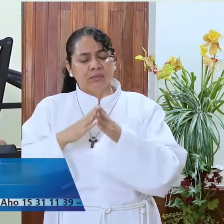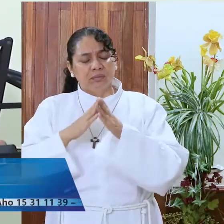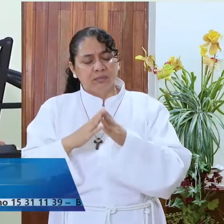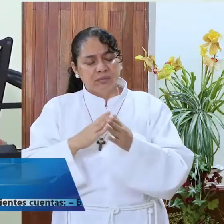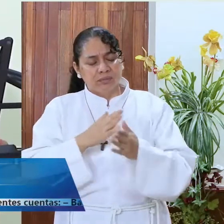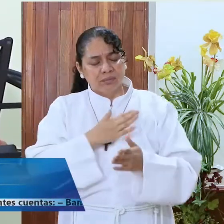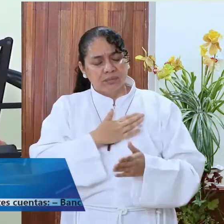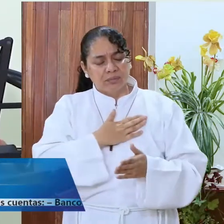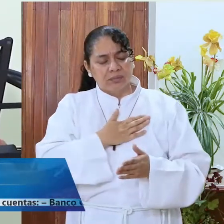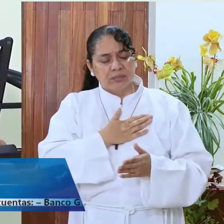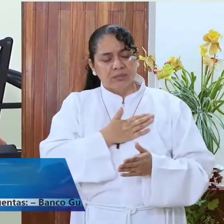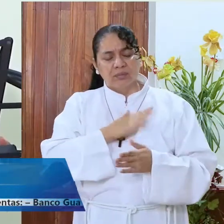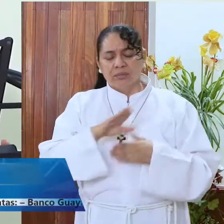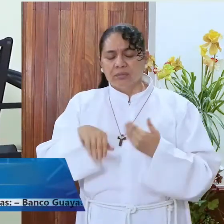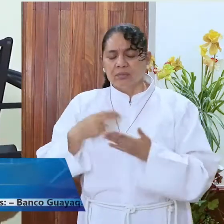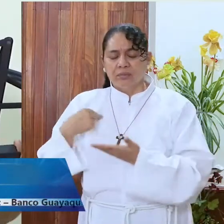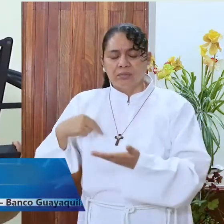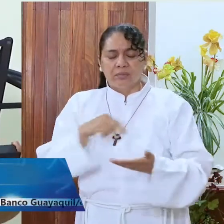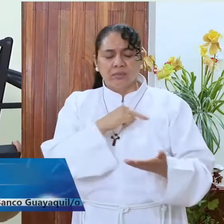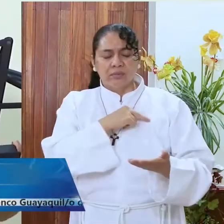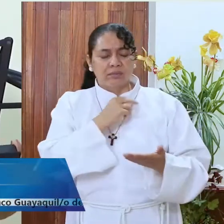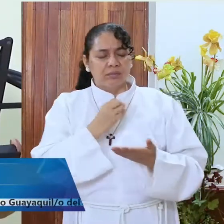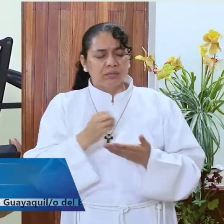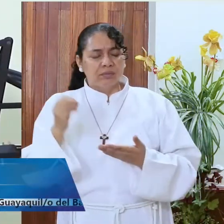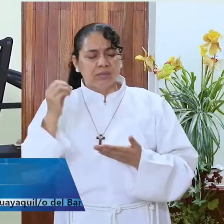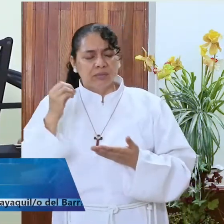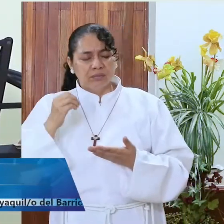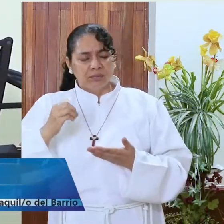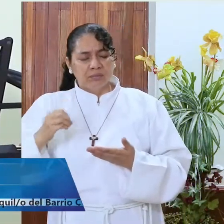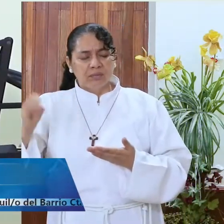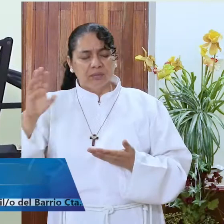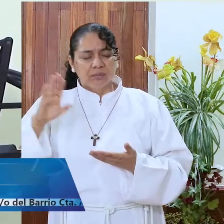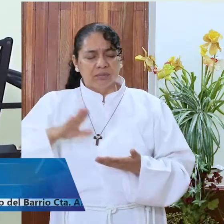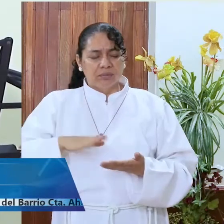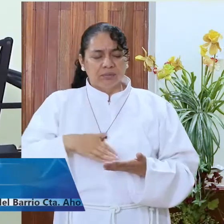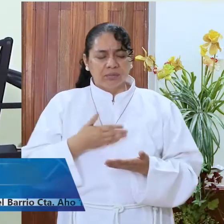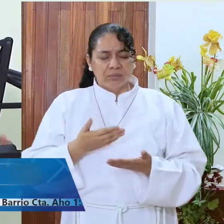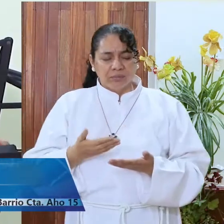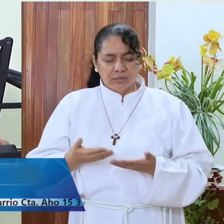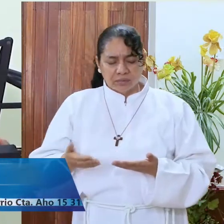piedad de nosotros